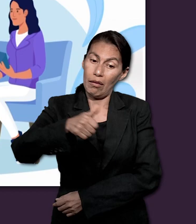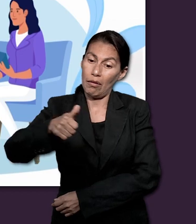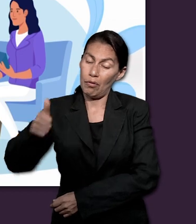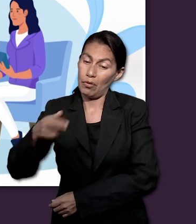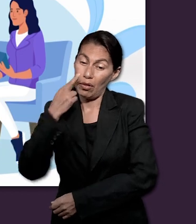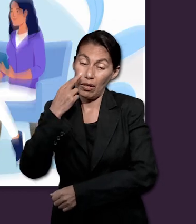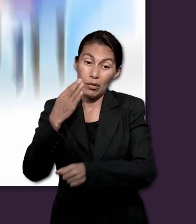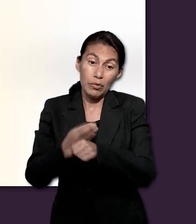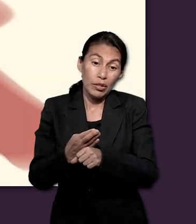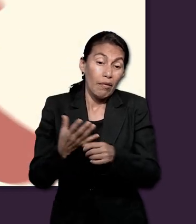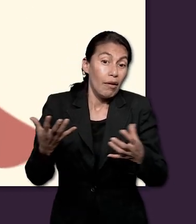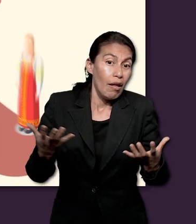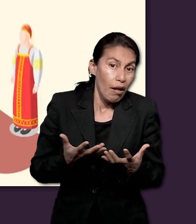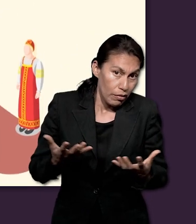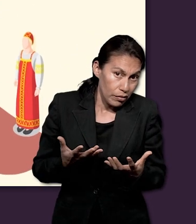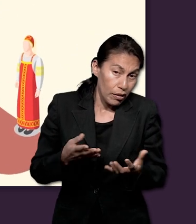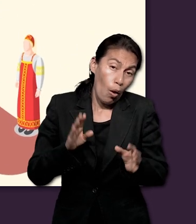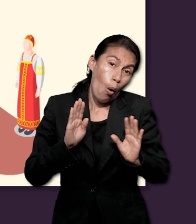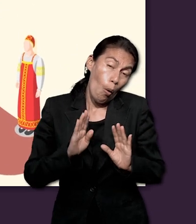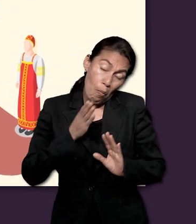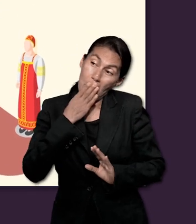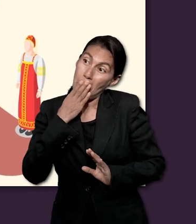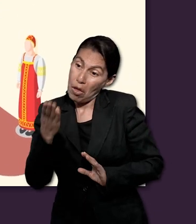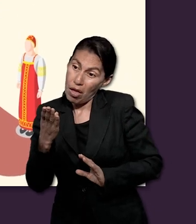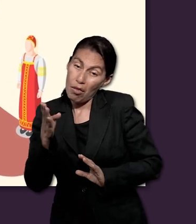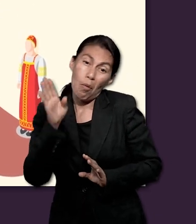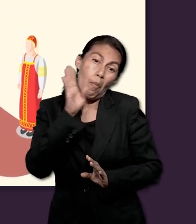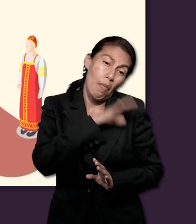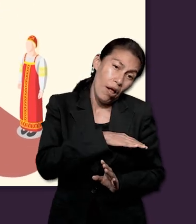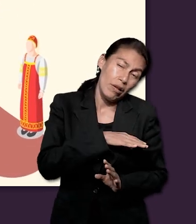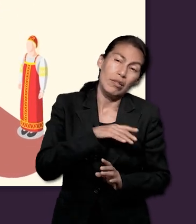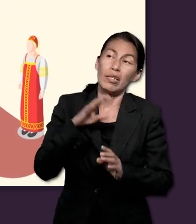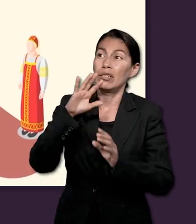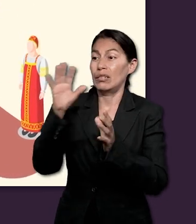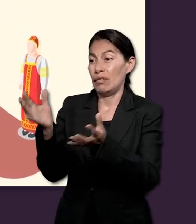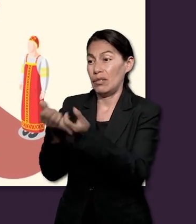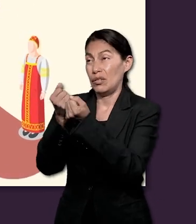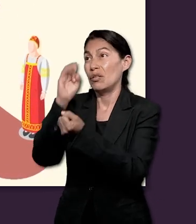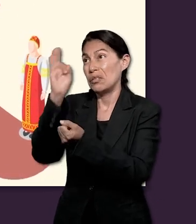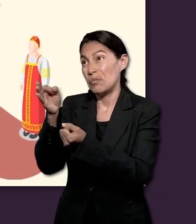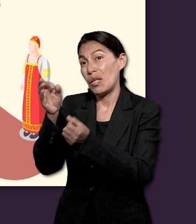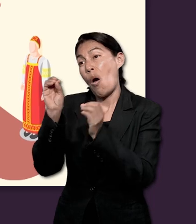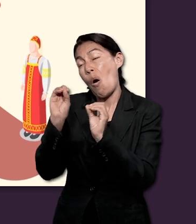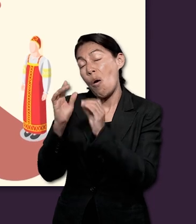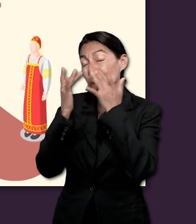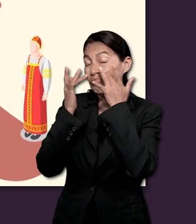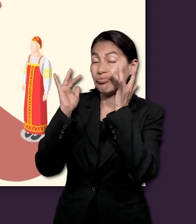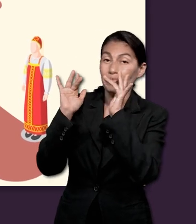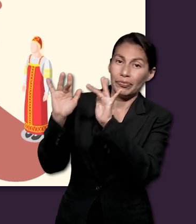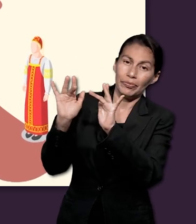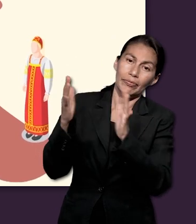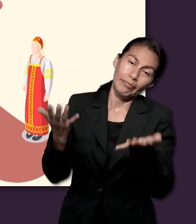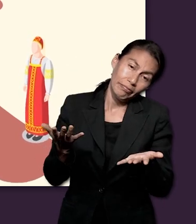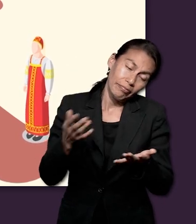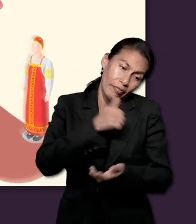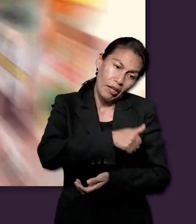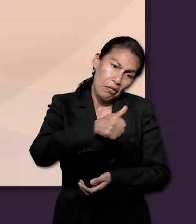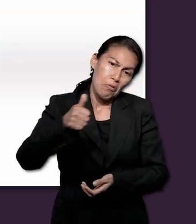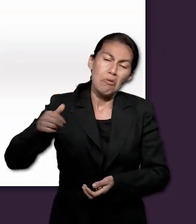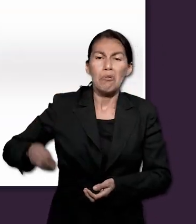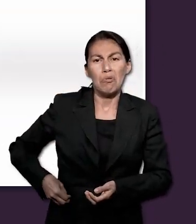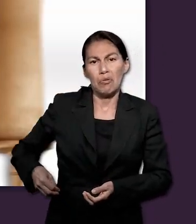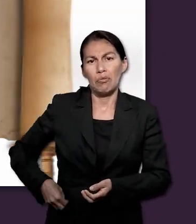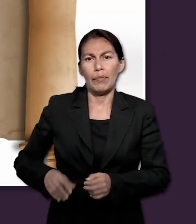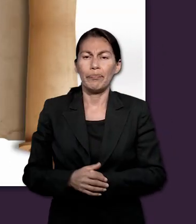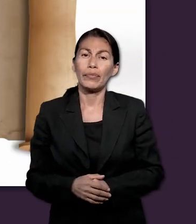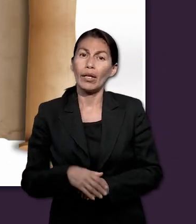personas individuales y a las naciones por su aceptación o rechazo de la salvación. El texto de oro del Evangelio declara